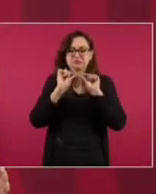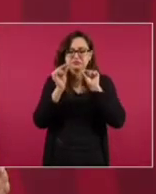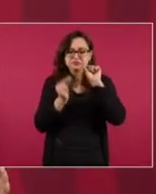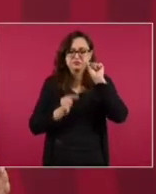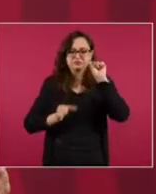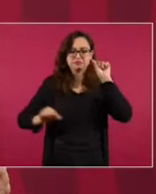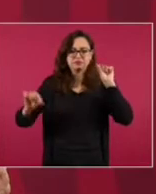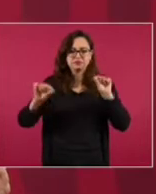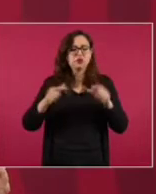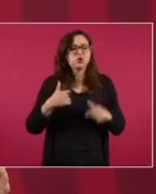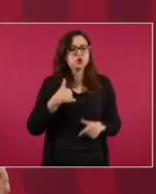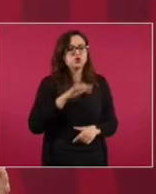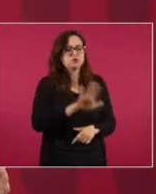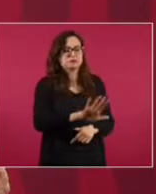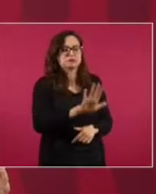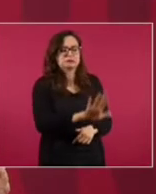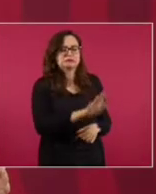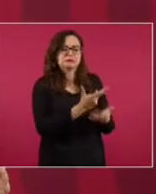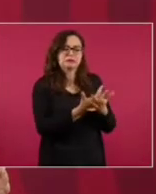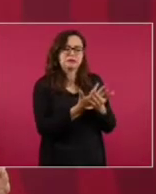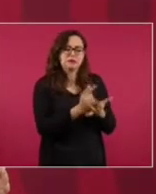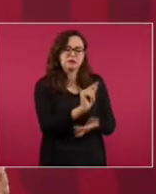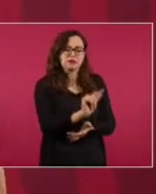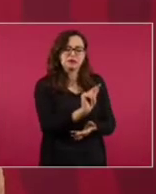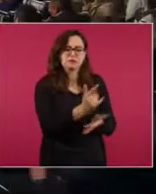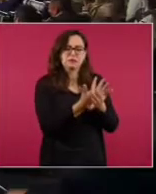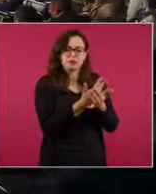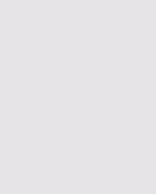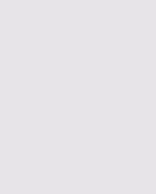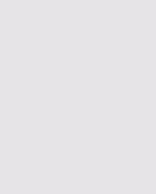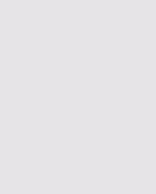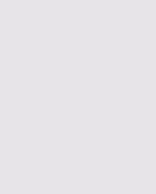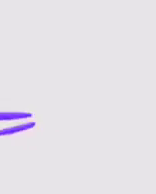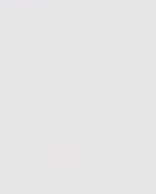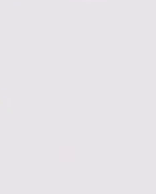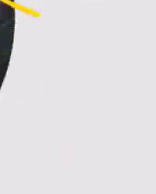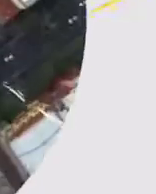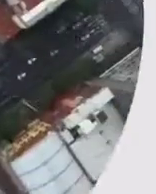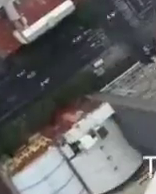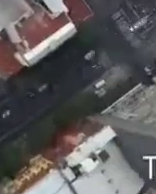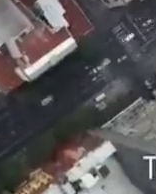les pedí unos días, en eso.